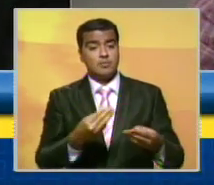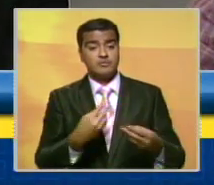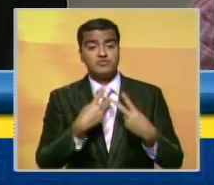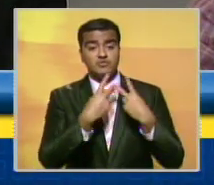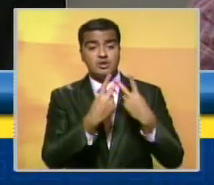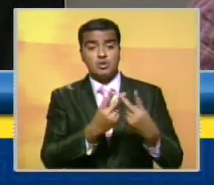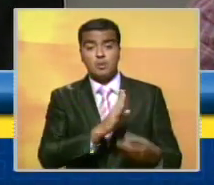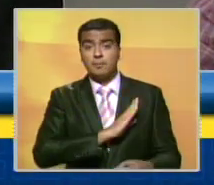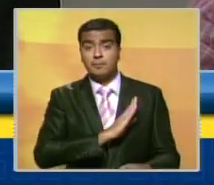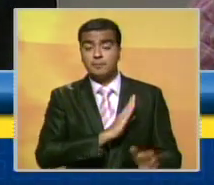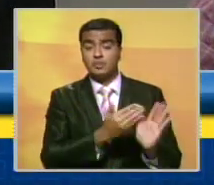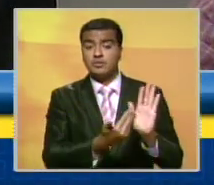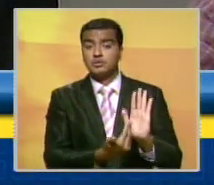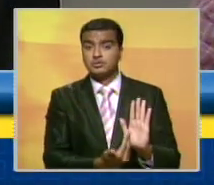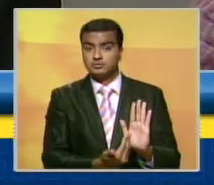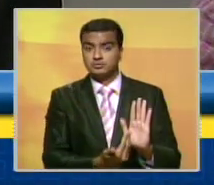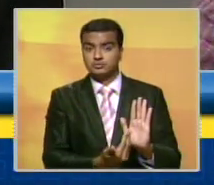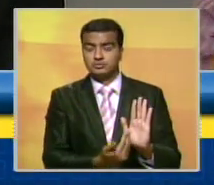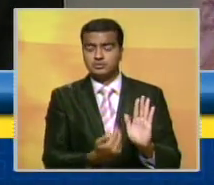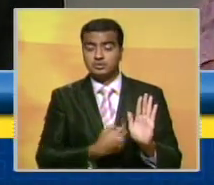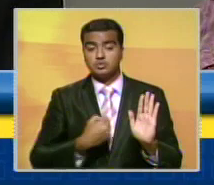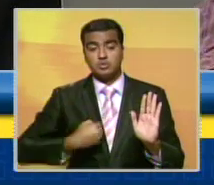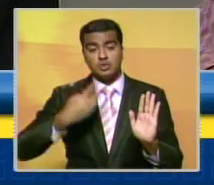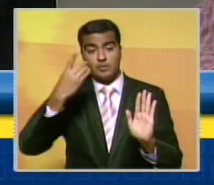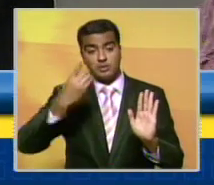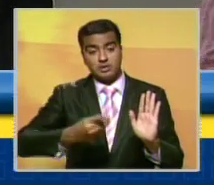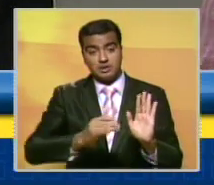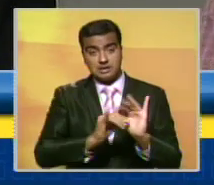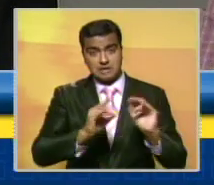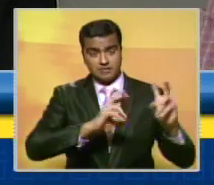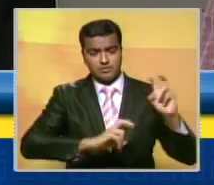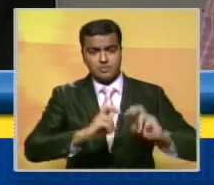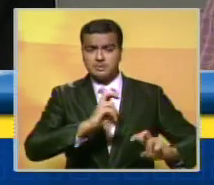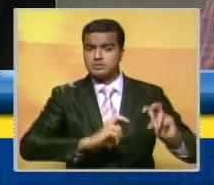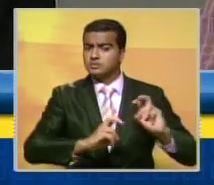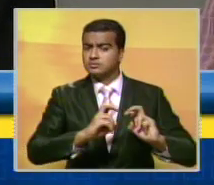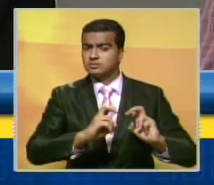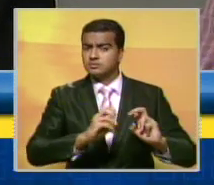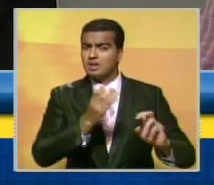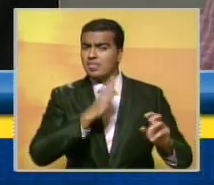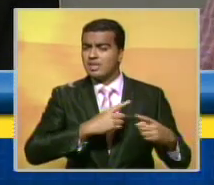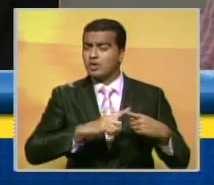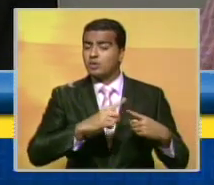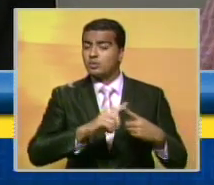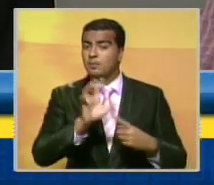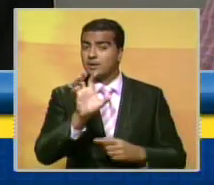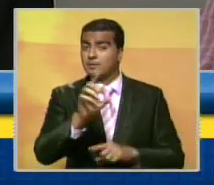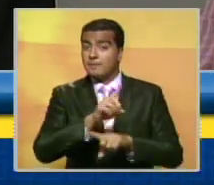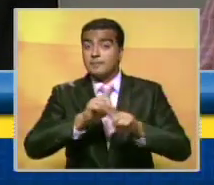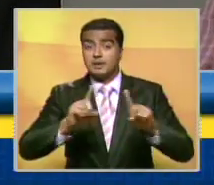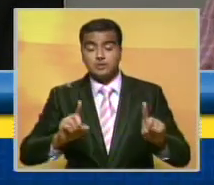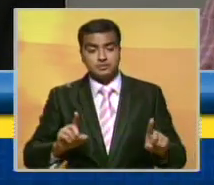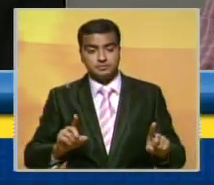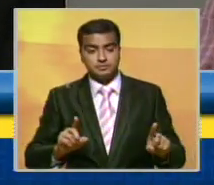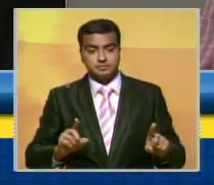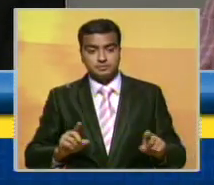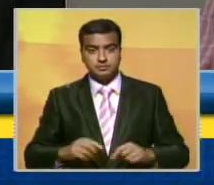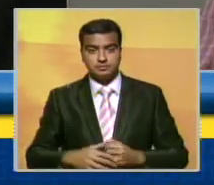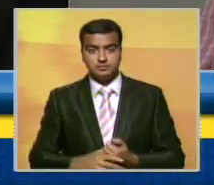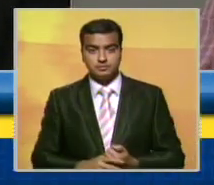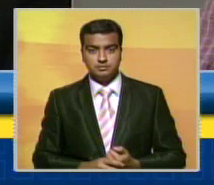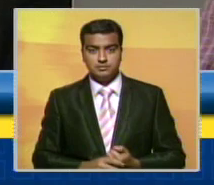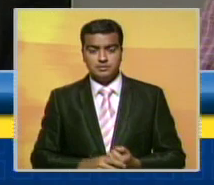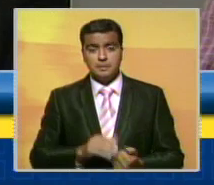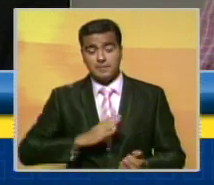valor probatorio nosotros debemos tener oficialmente la información de que está fuera del país pero a todo evento y para curarnos